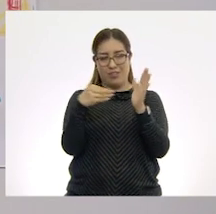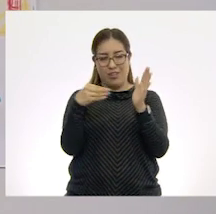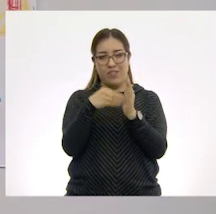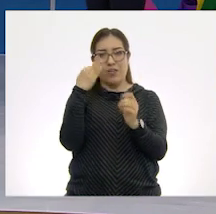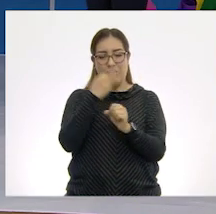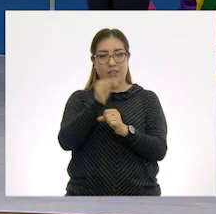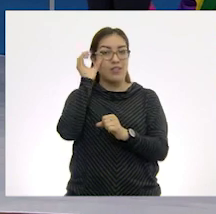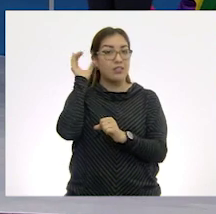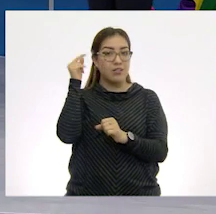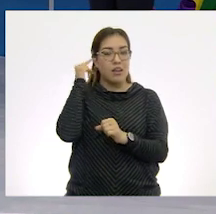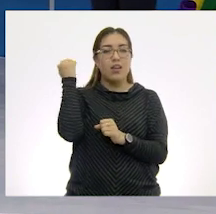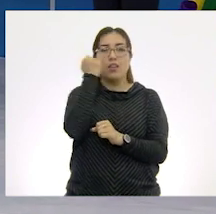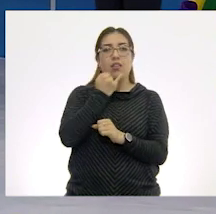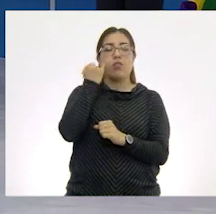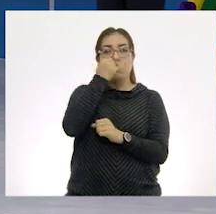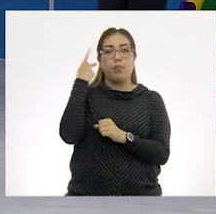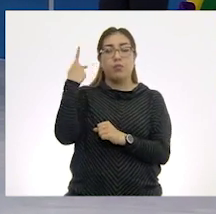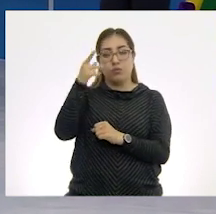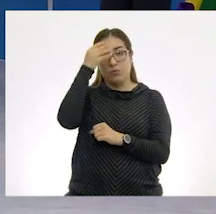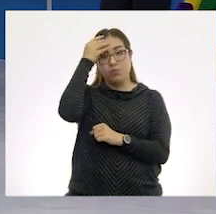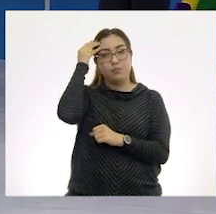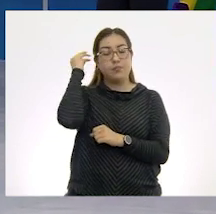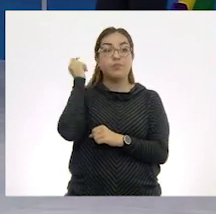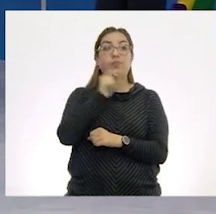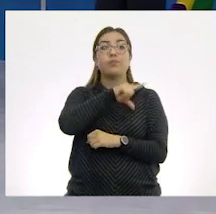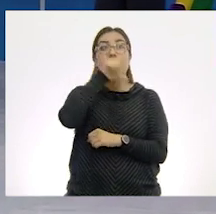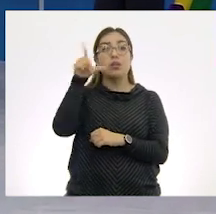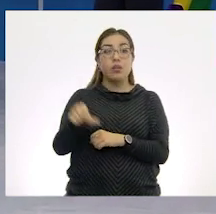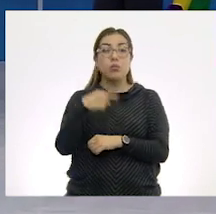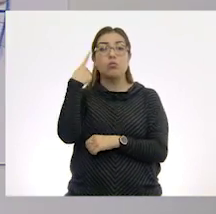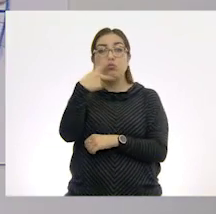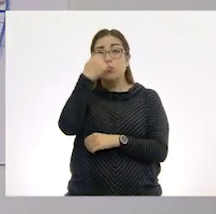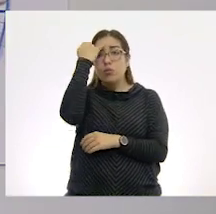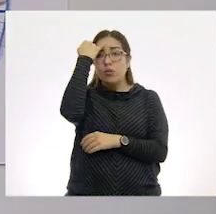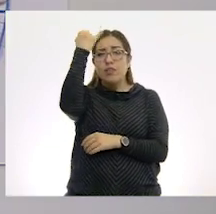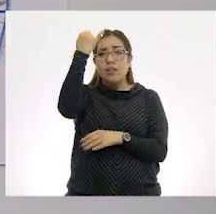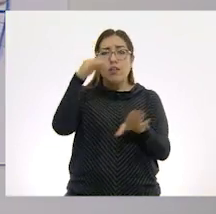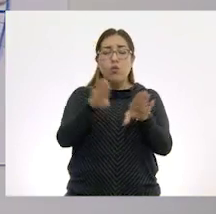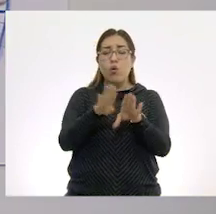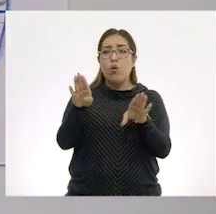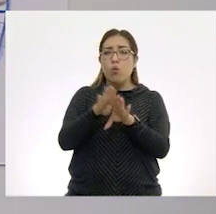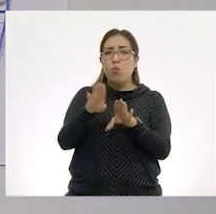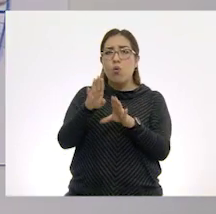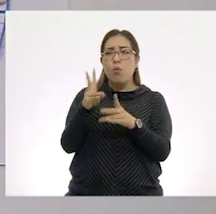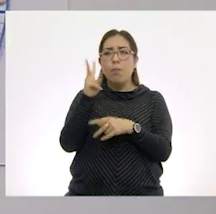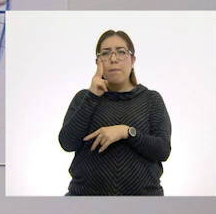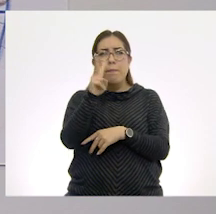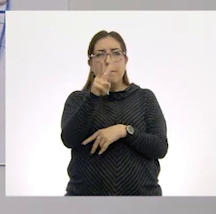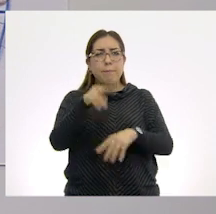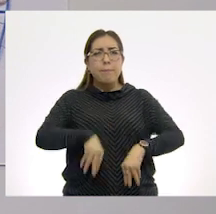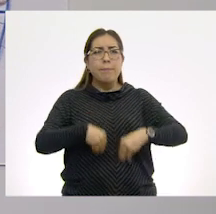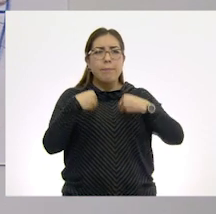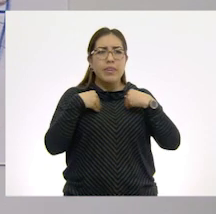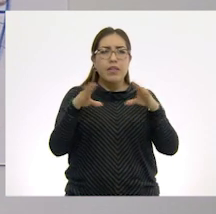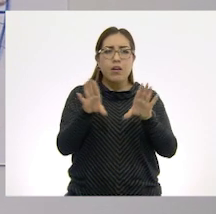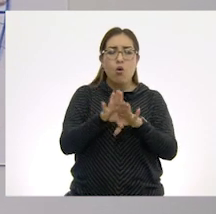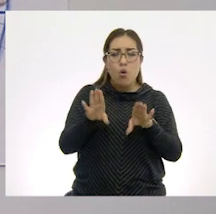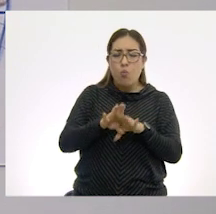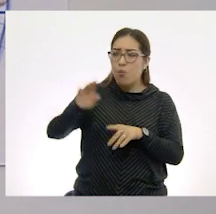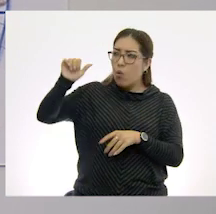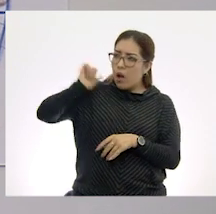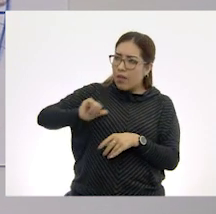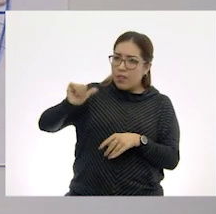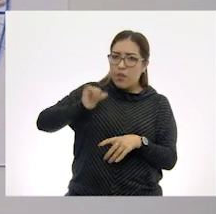Después tenemos que desarrollaron un sistema de creencias, formas de ver y pensar la vida, daban culto a los antepasados y a